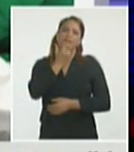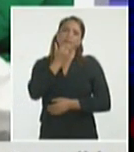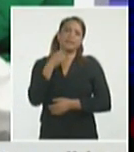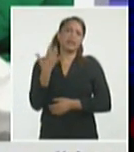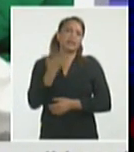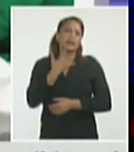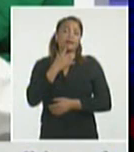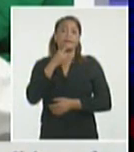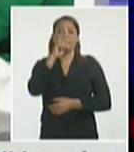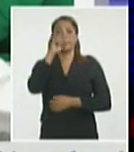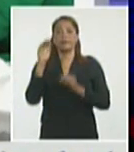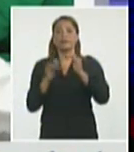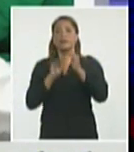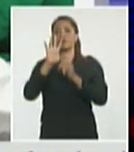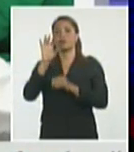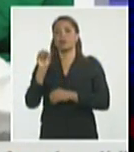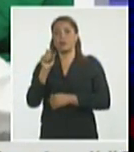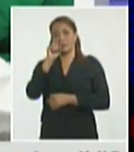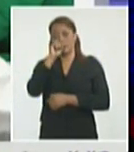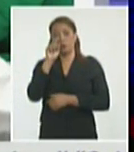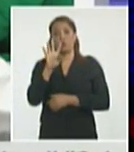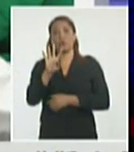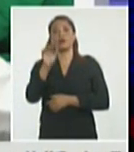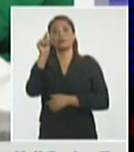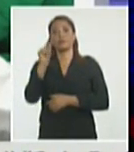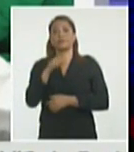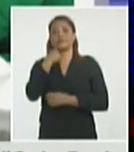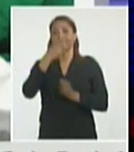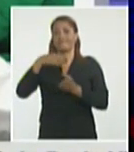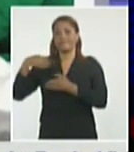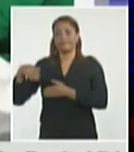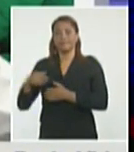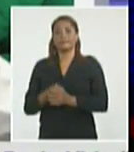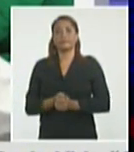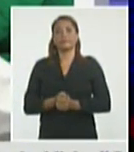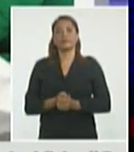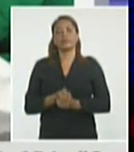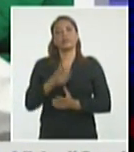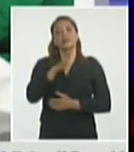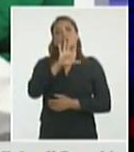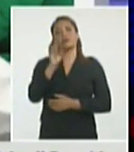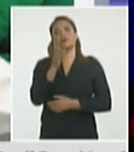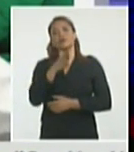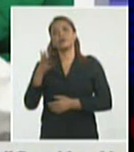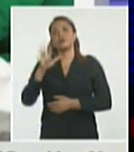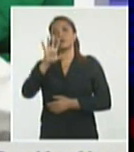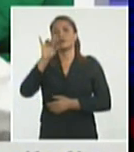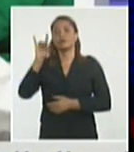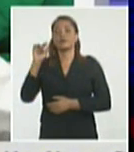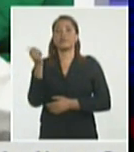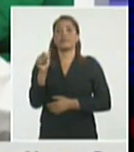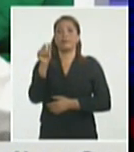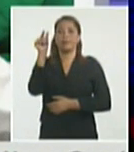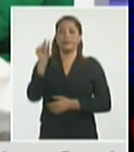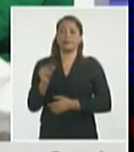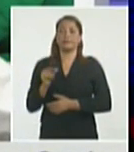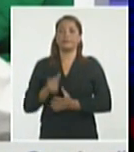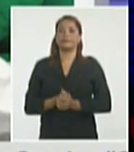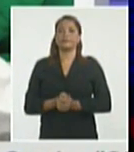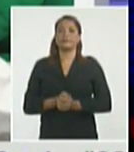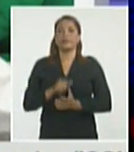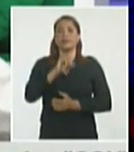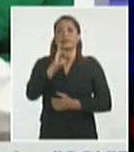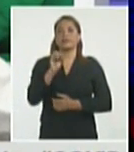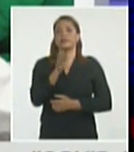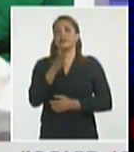menores de 50 años, 4 personas fallecidas ayer, entre 50 y 59, 10, 60